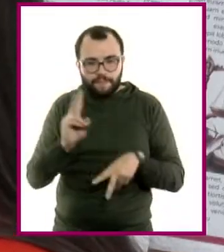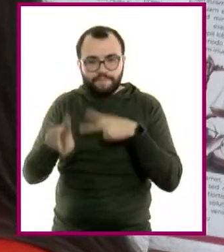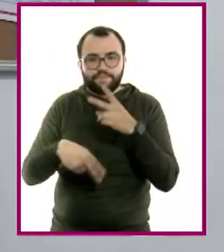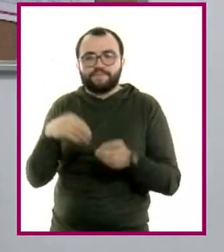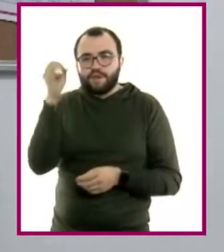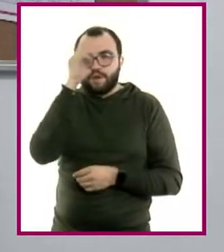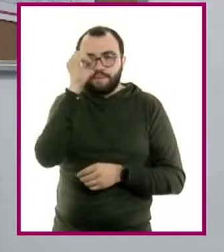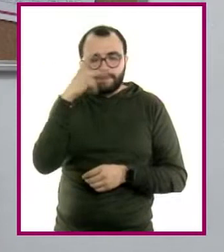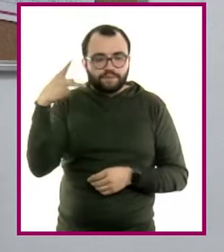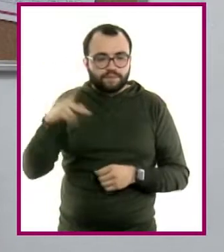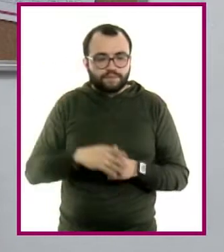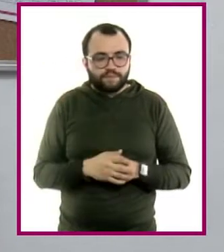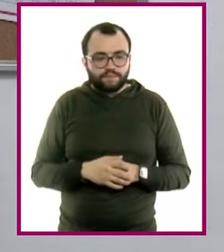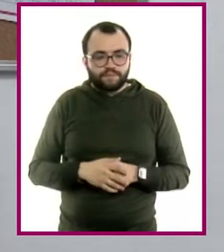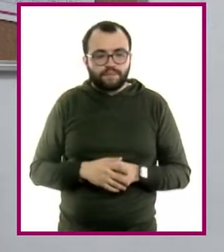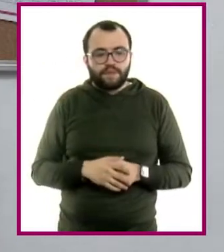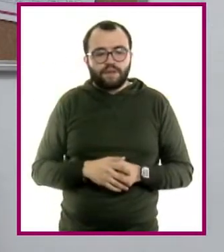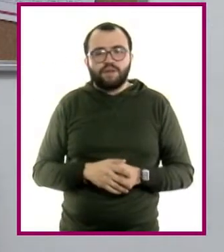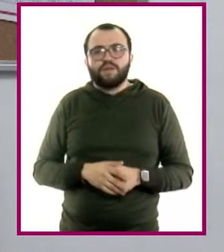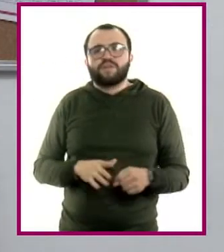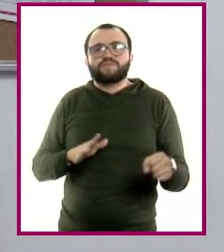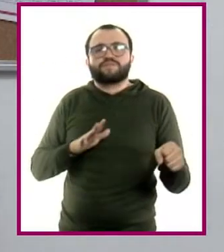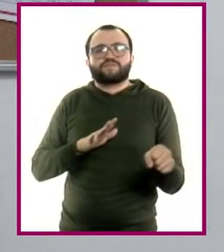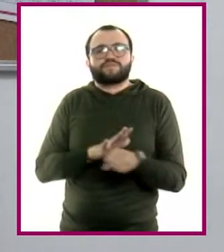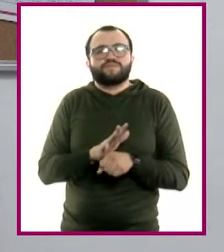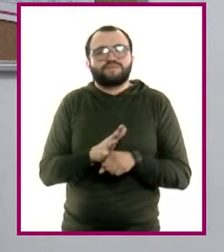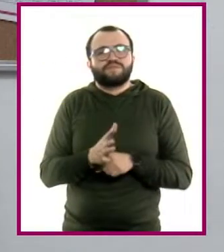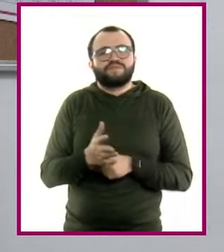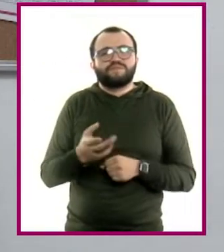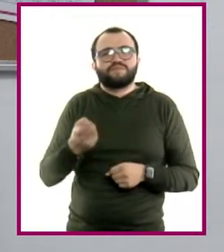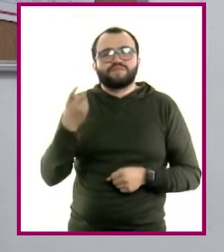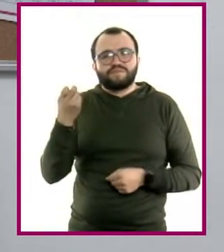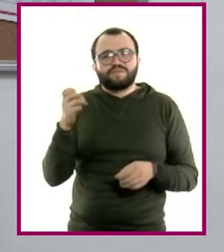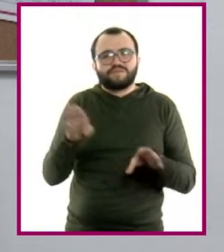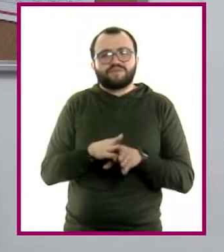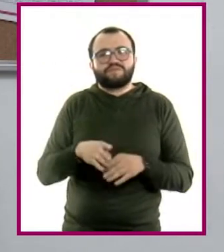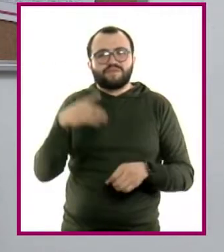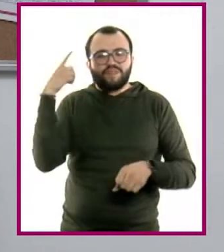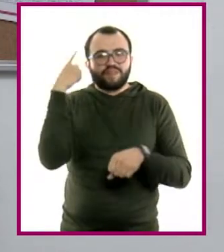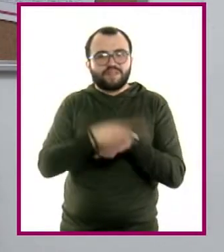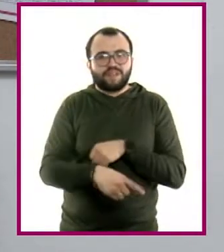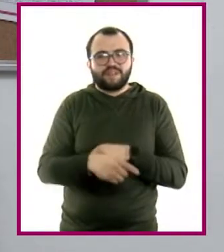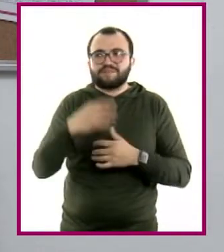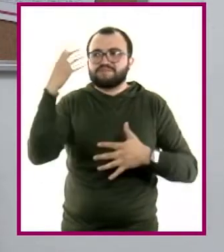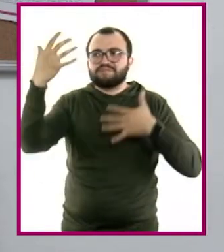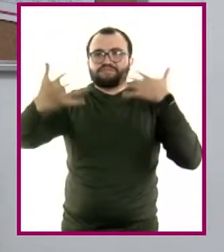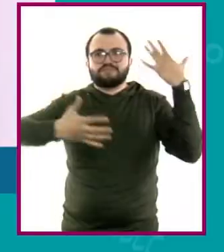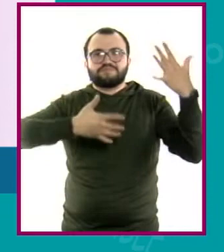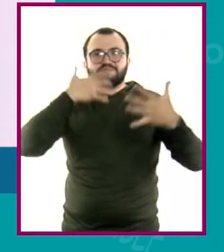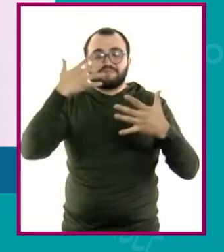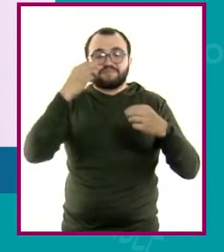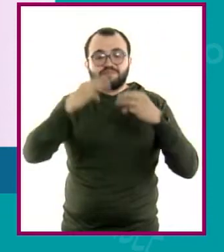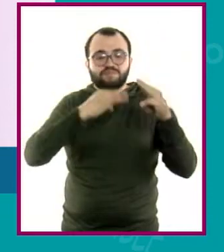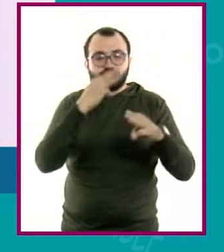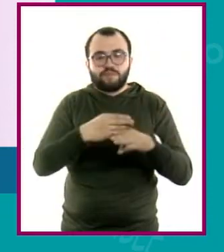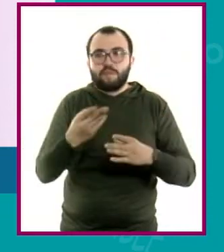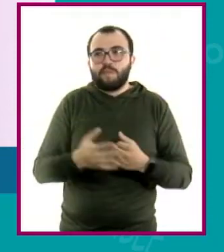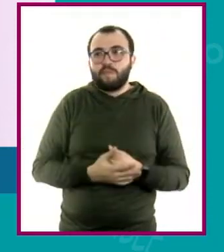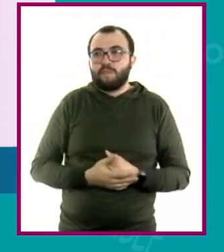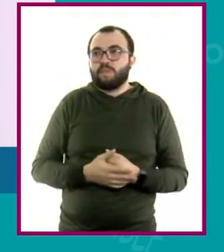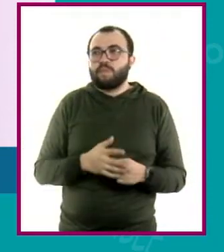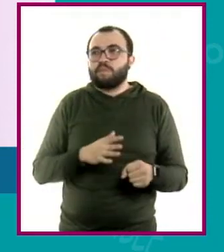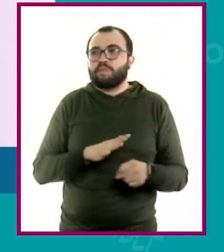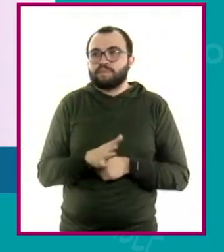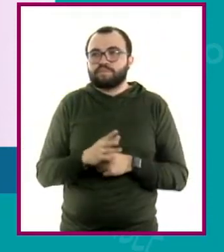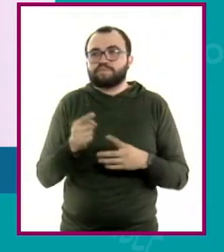opina. ¿Cuáles han sido las causas del deterioro del medio ambiente a nivel mundial? Bueno, pues podría decirse que las causas